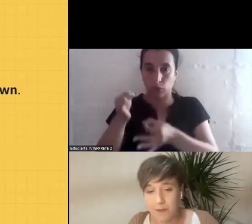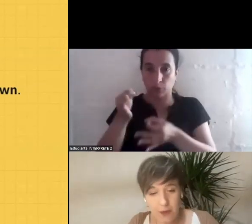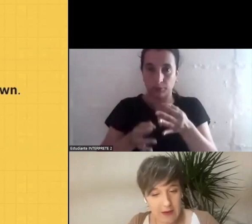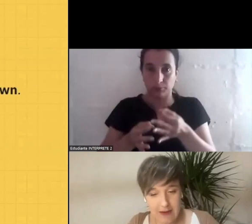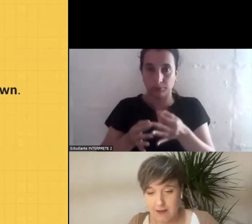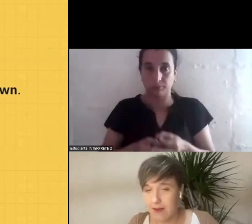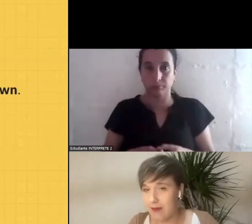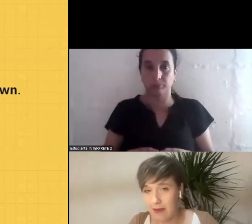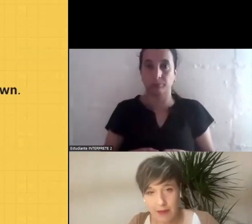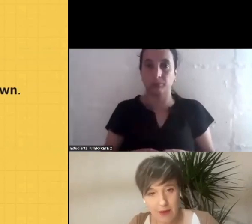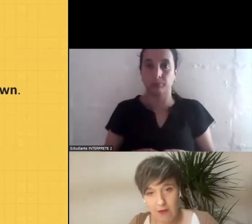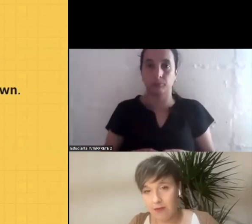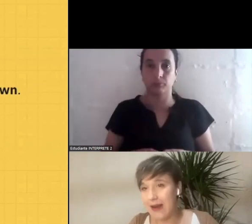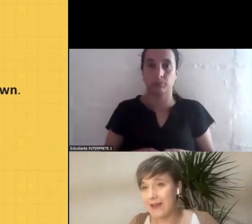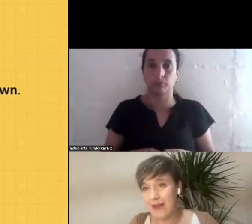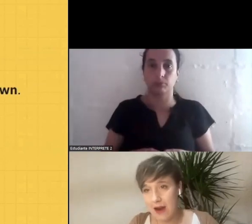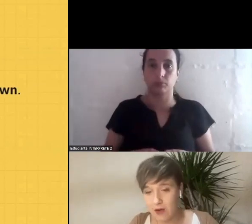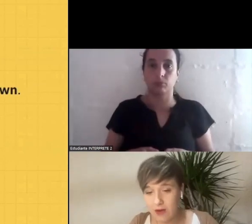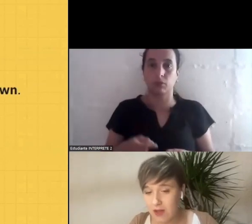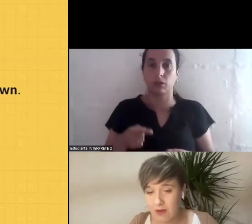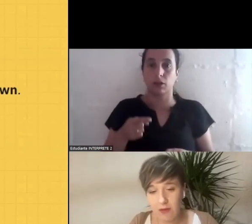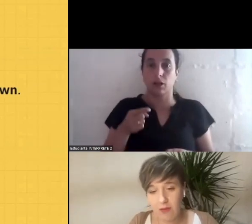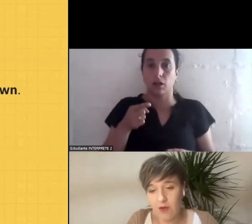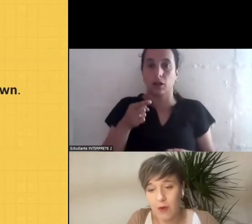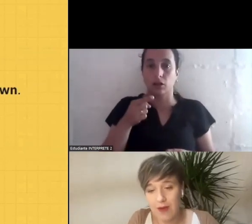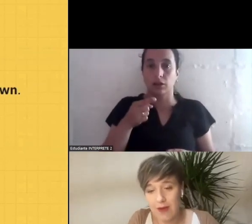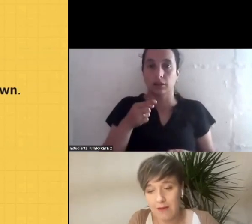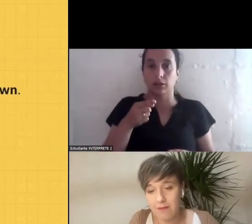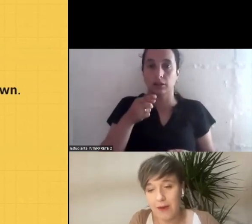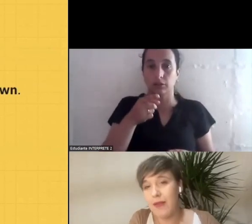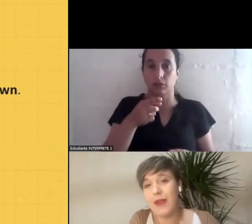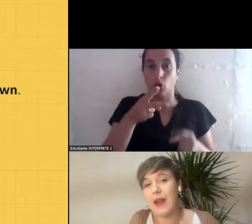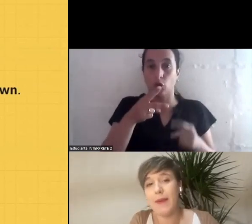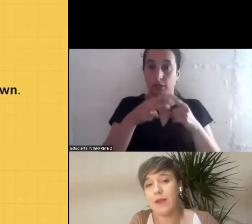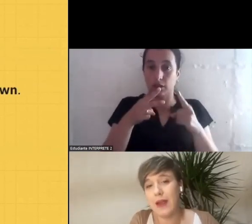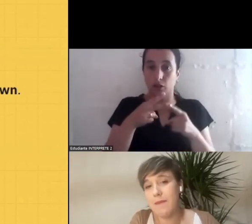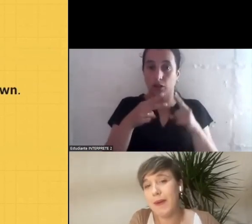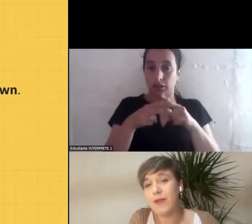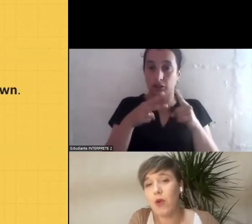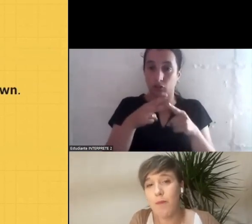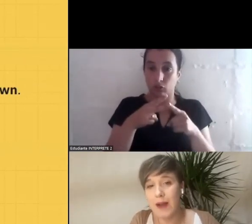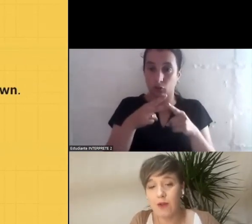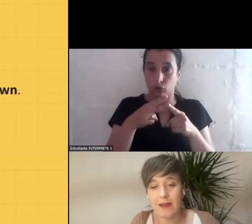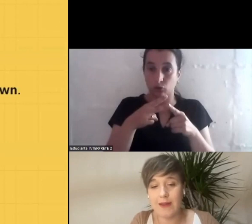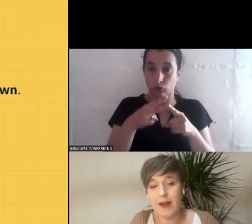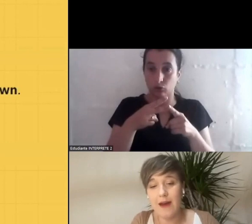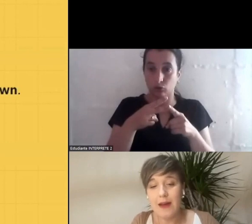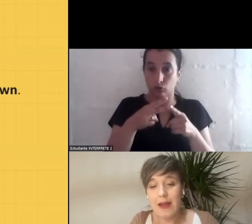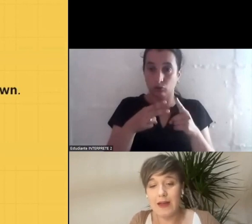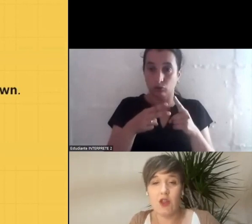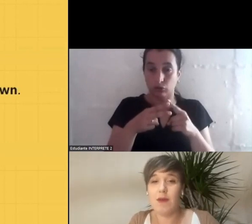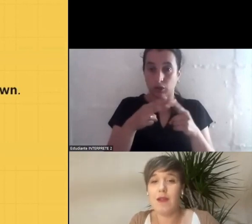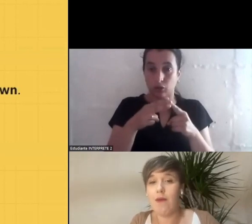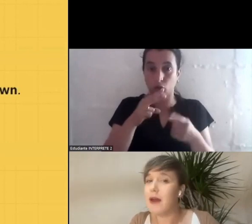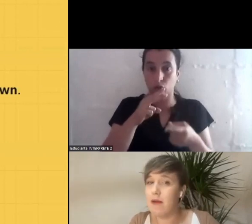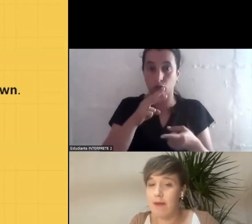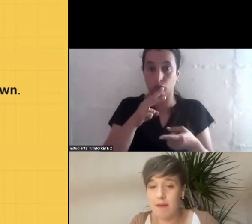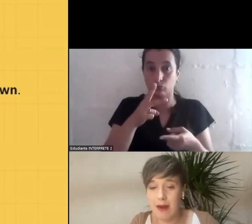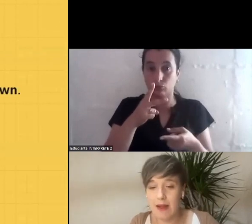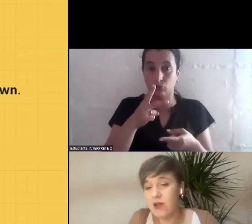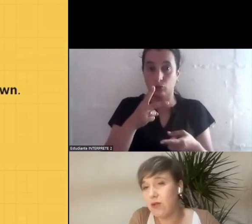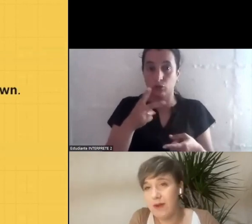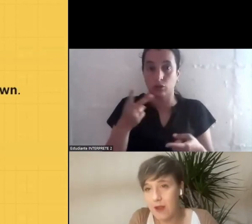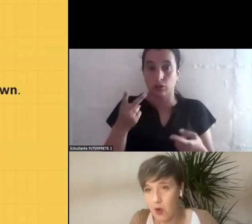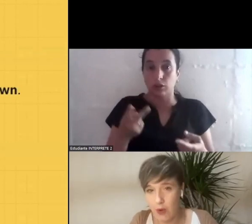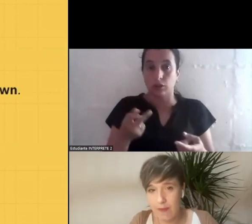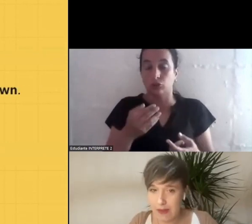Ni las pruebas de detención ni las de diagnóstico nos pueden predecir el impacto completo que tendrá el síndrome de Down en el bebé,